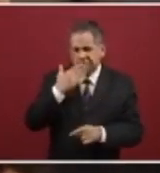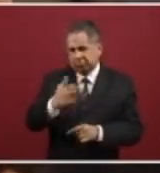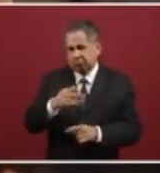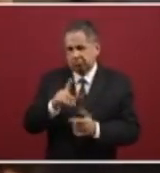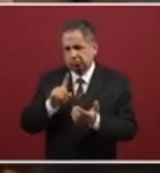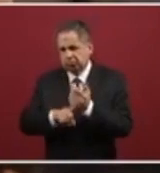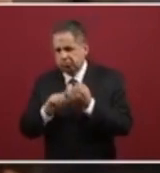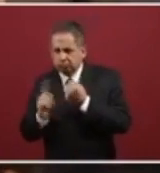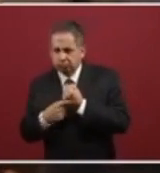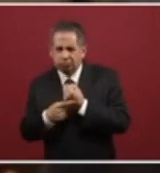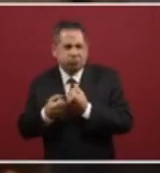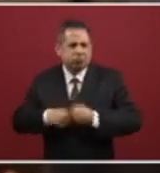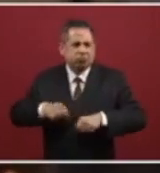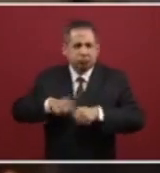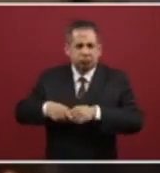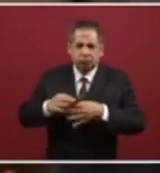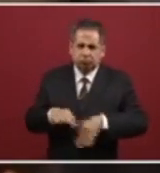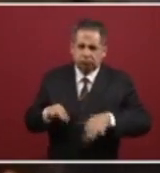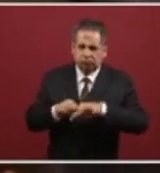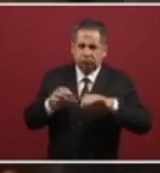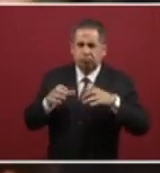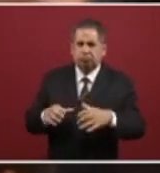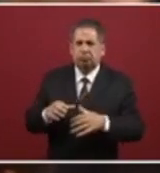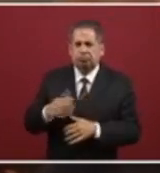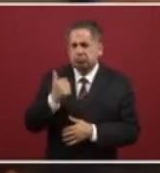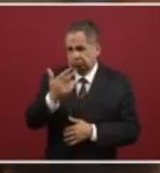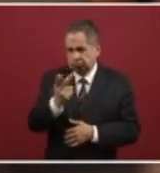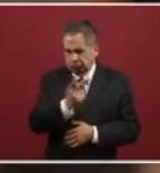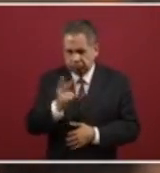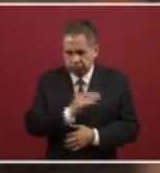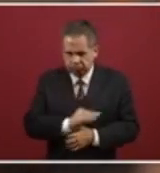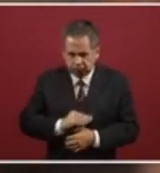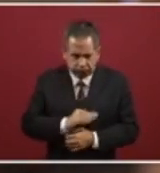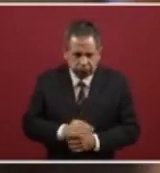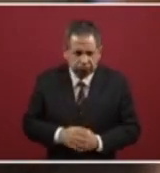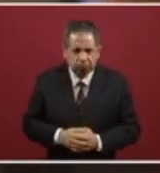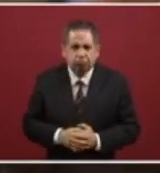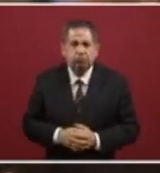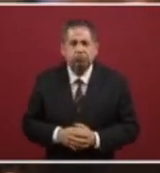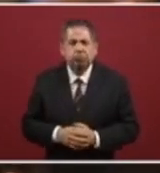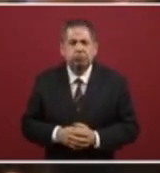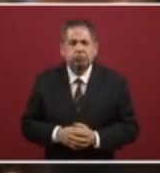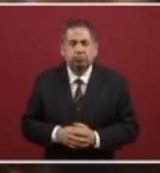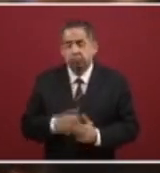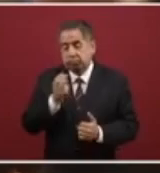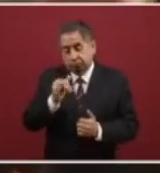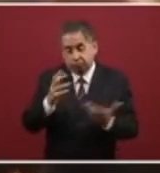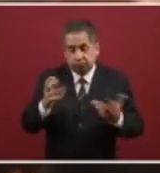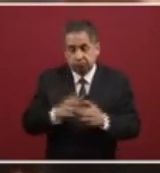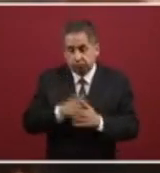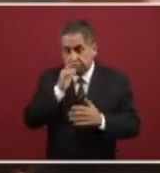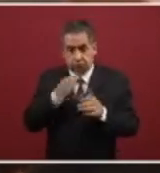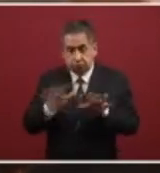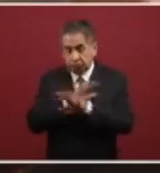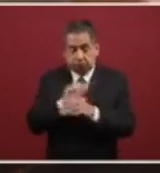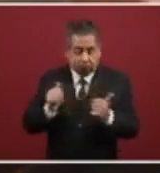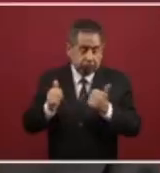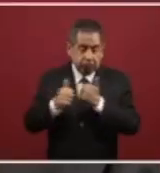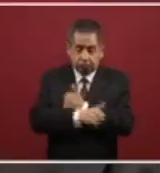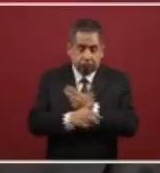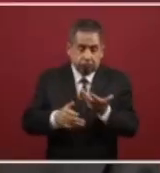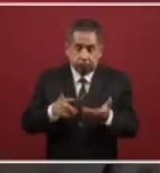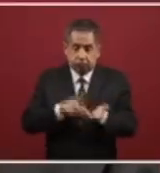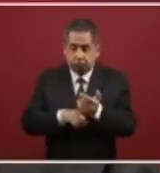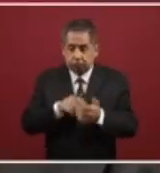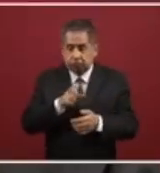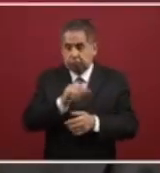una connotación social muy importante y los felicito. Así son las cosas, no lo podemos cambiar la estructura productiva y